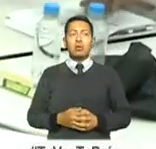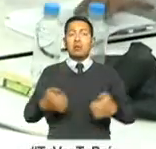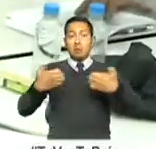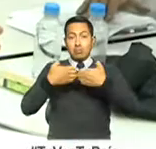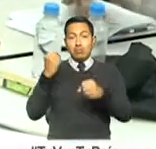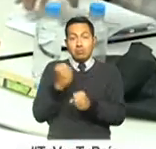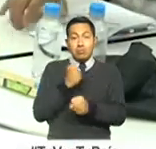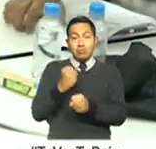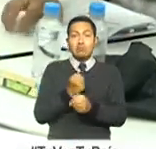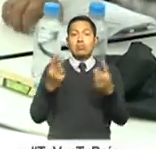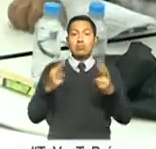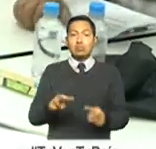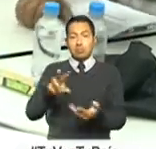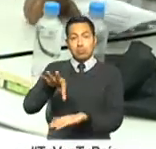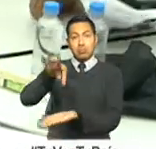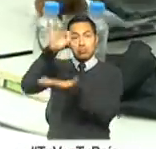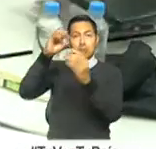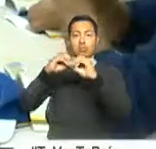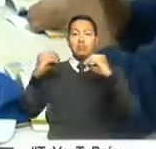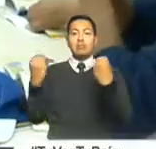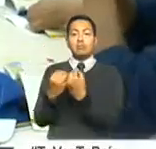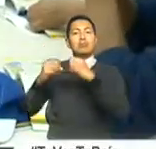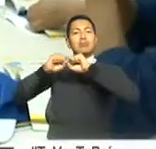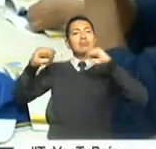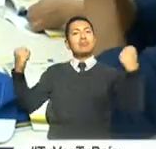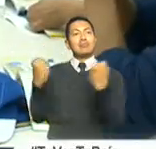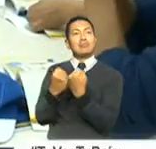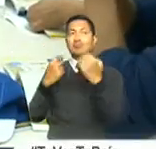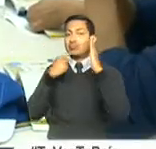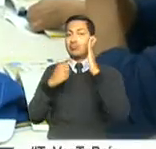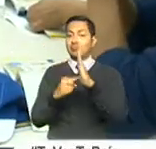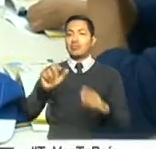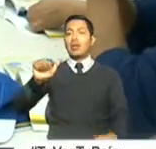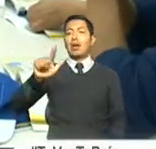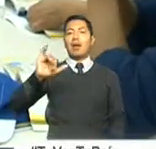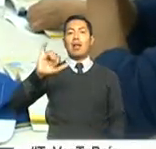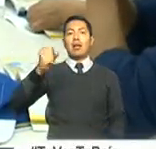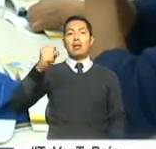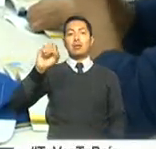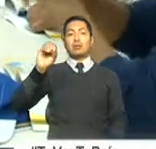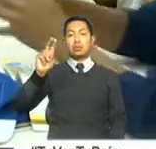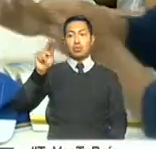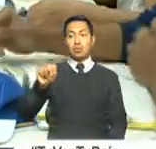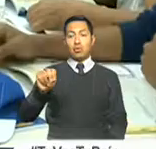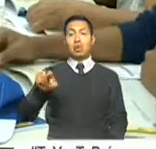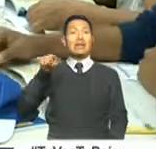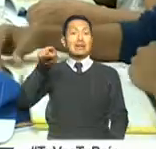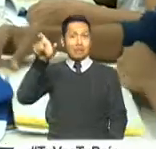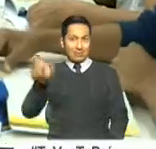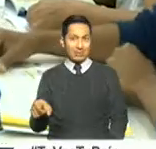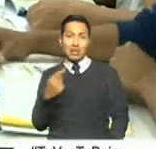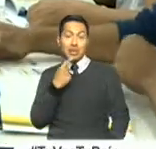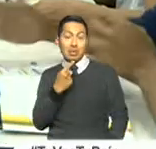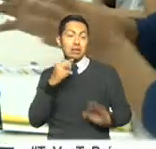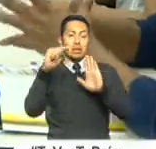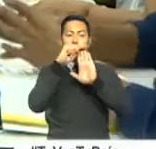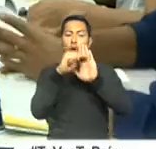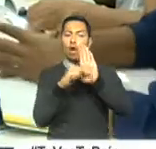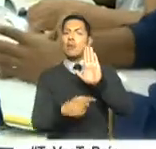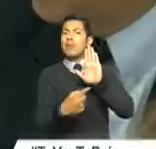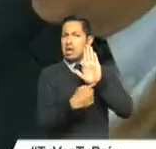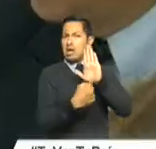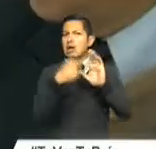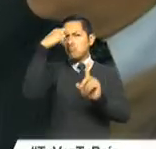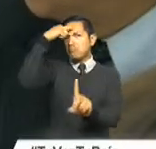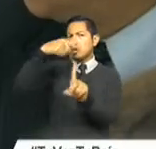participaron representantes de organizaciones sociales como Allison Tenorio, quien considera que la normativa contiene aspectos positivos